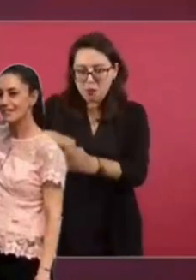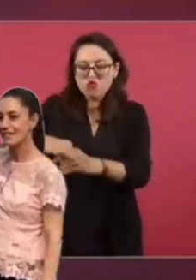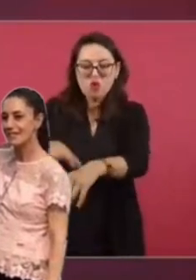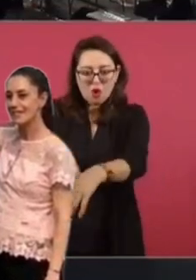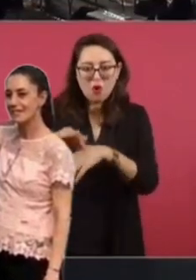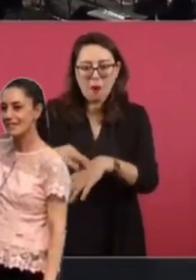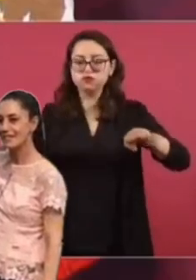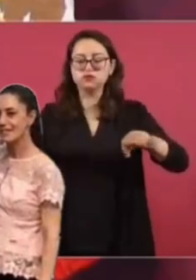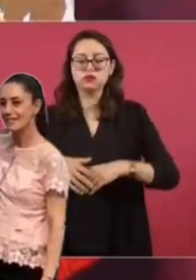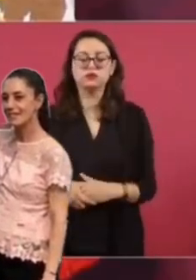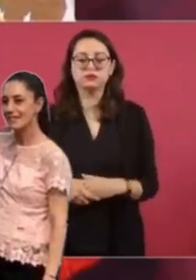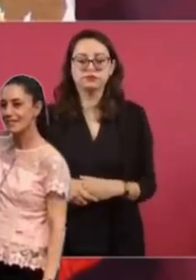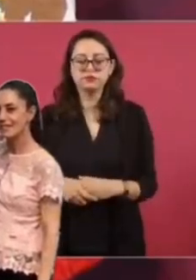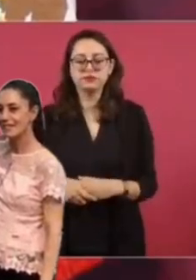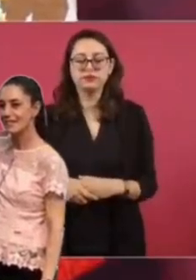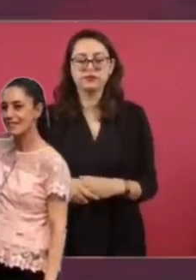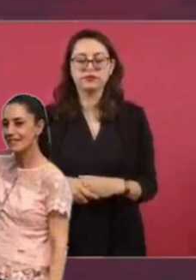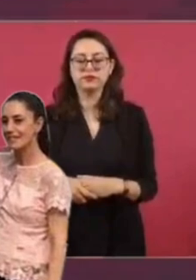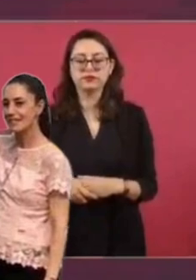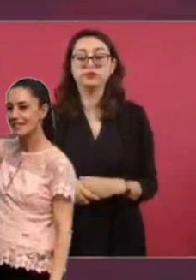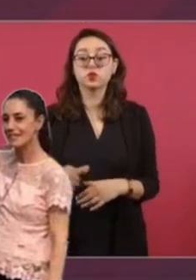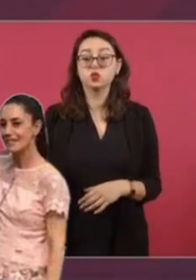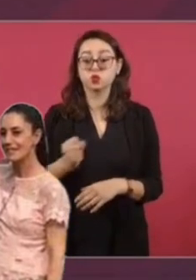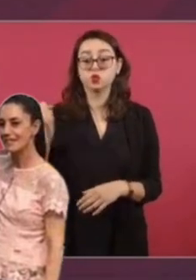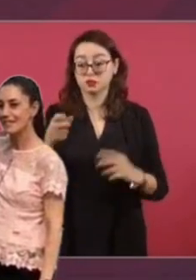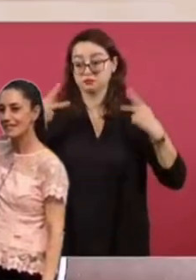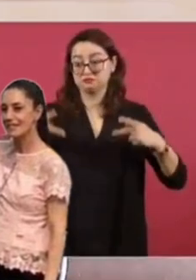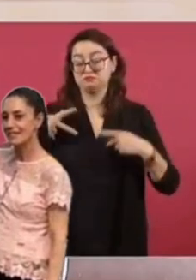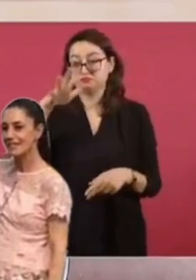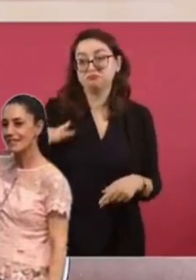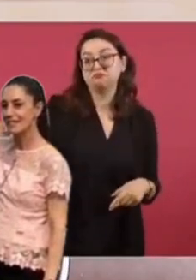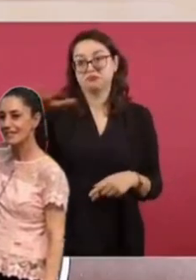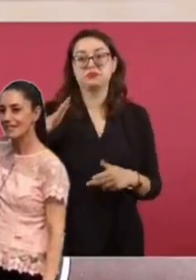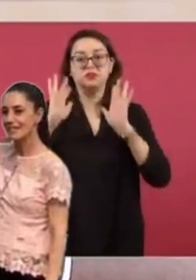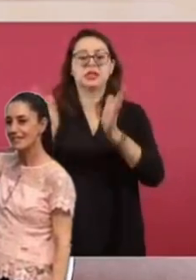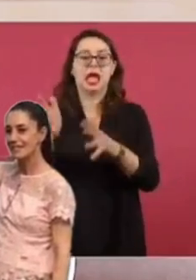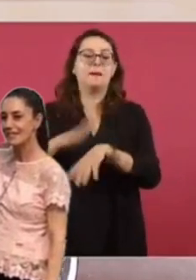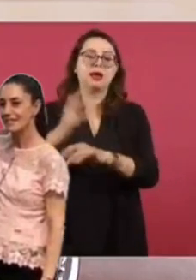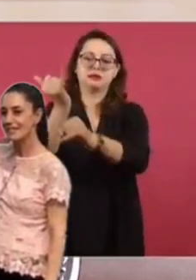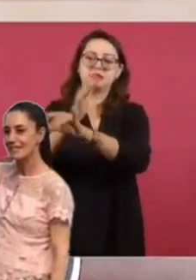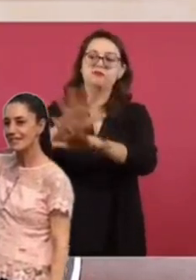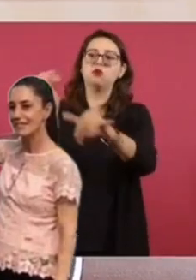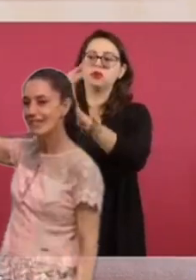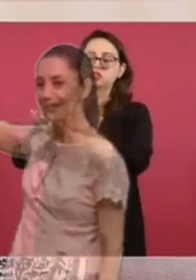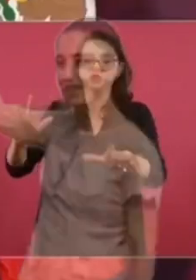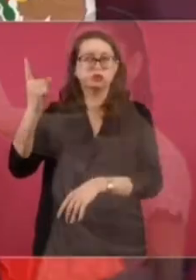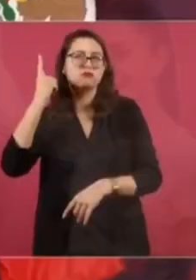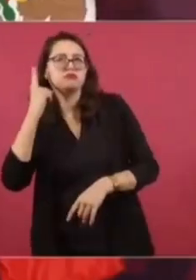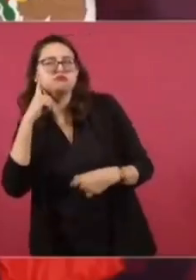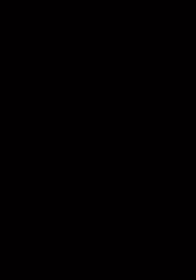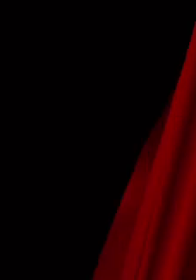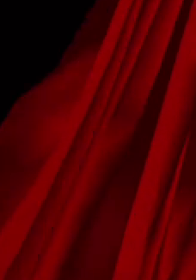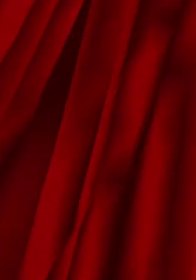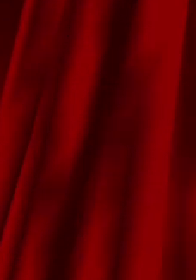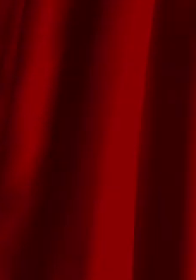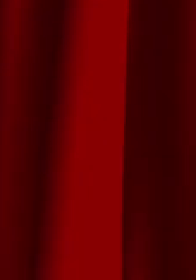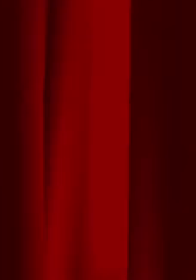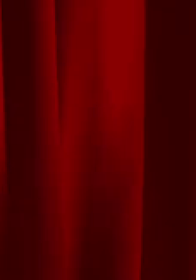ser las elecciones, creo que en junio, ¿no? Y afortunadamente, pues ya la gente también está muy informada, sabe qué conviene, qué no conviene.